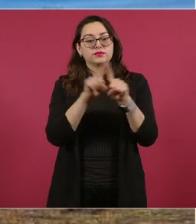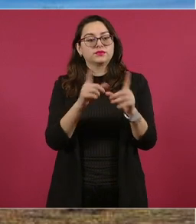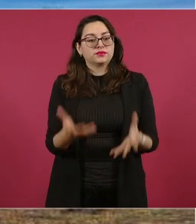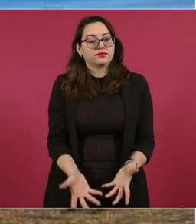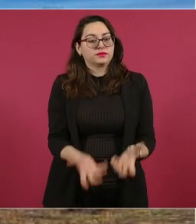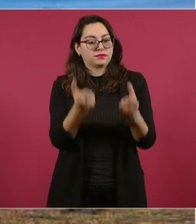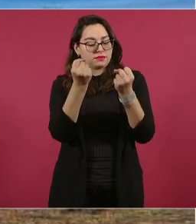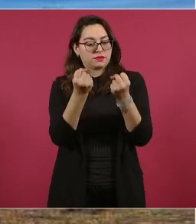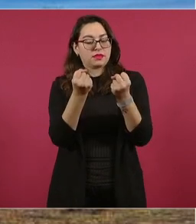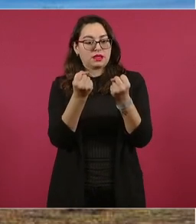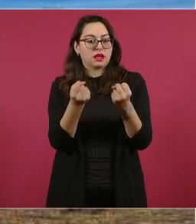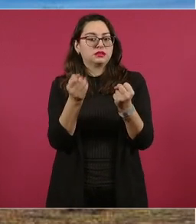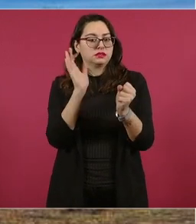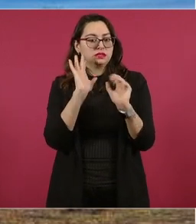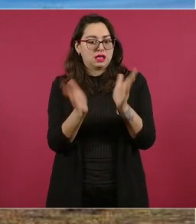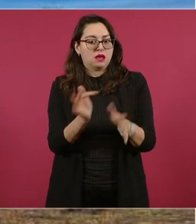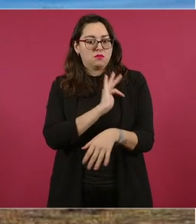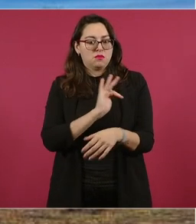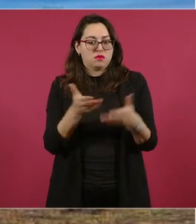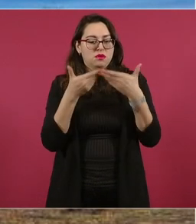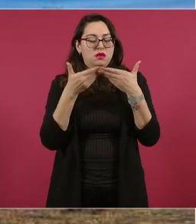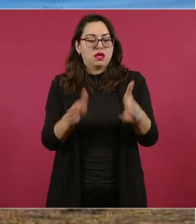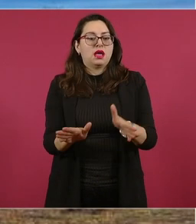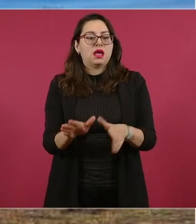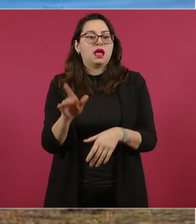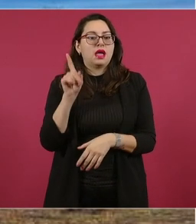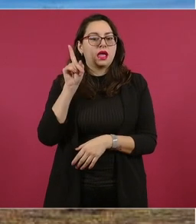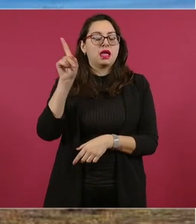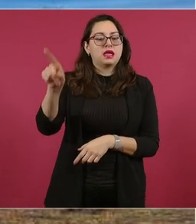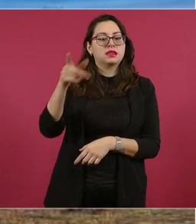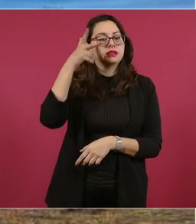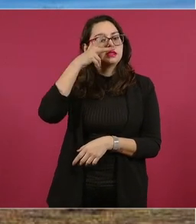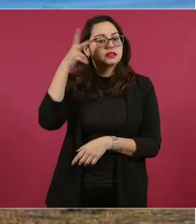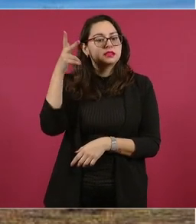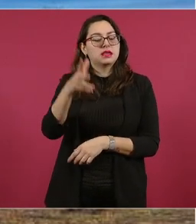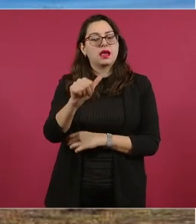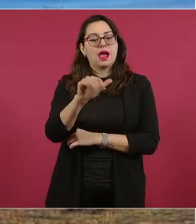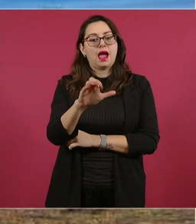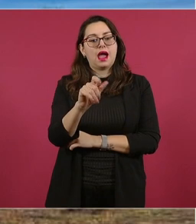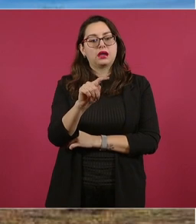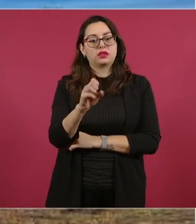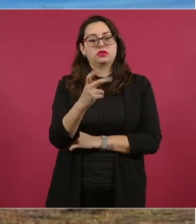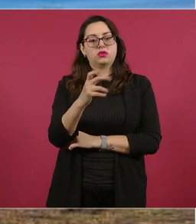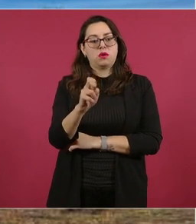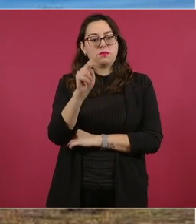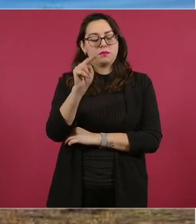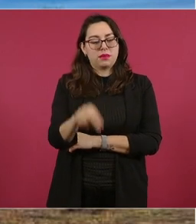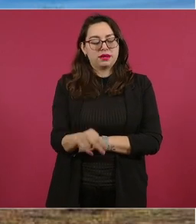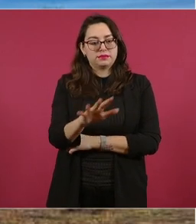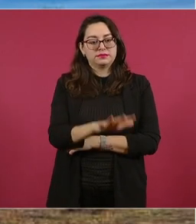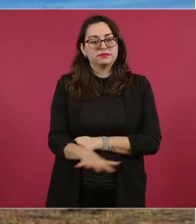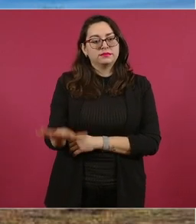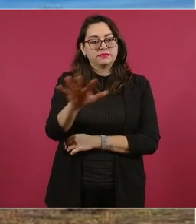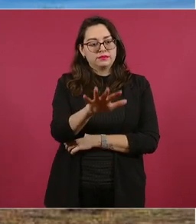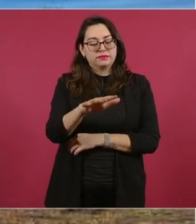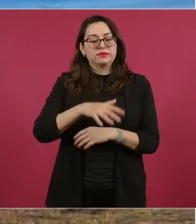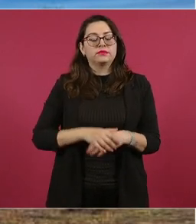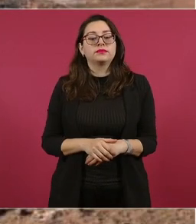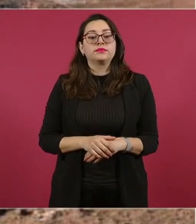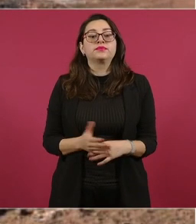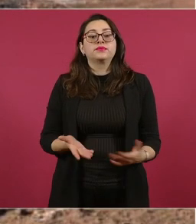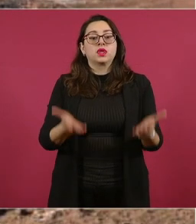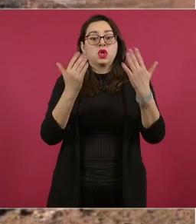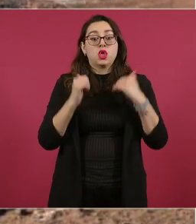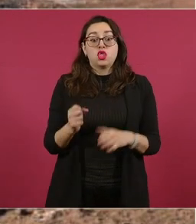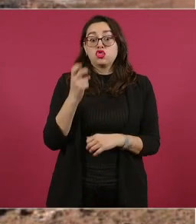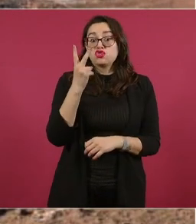para poderlo echar a andar, es el Hospital de Actopan, allá en Hidalgo. En la siguiente, estos dos son dos